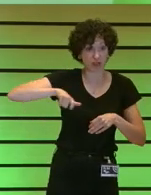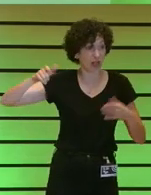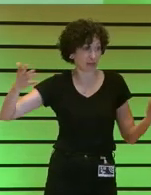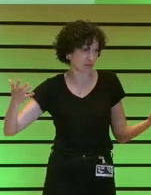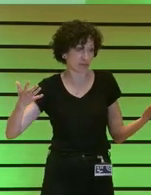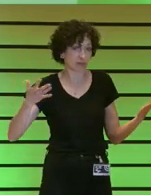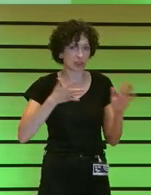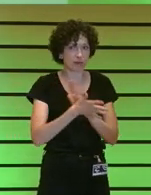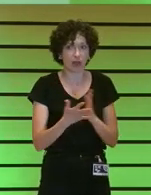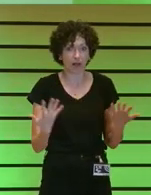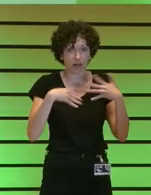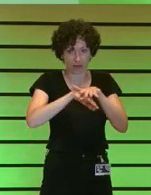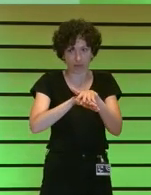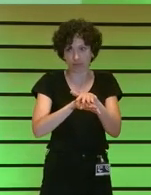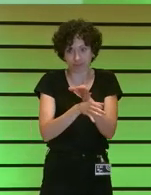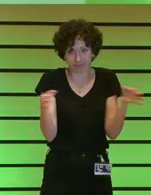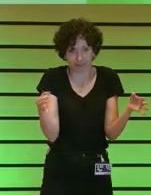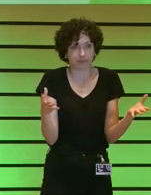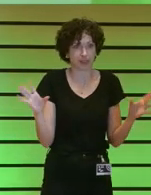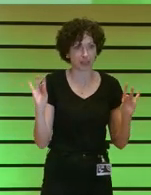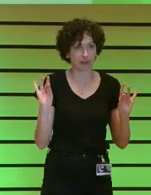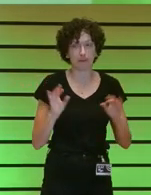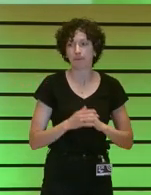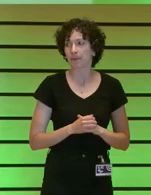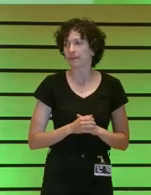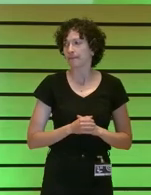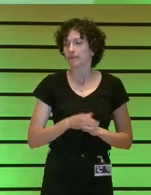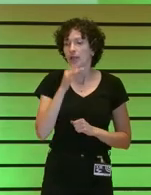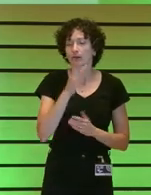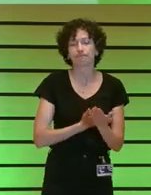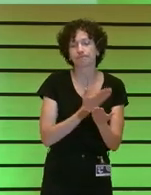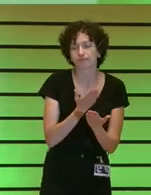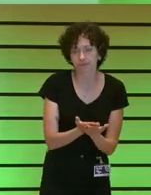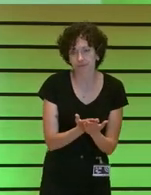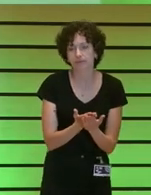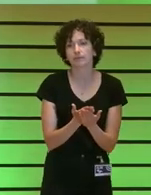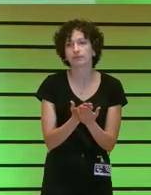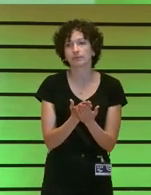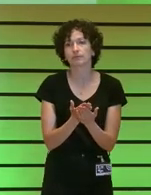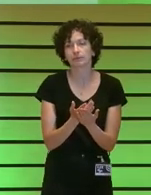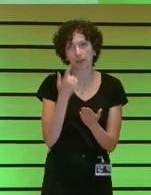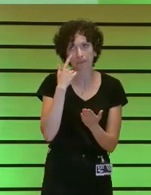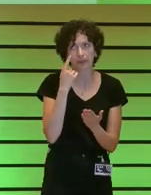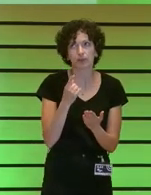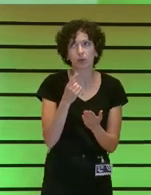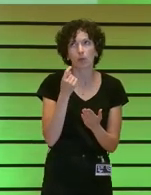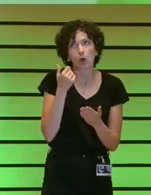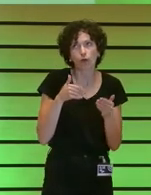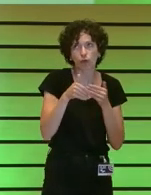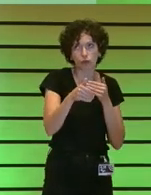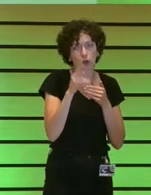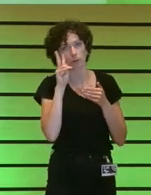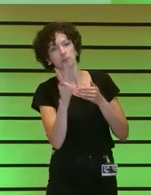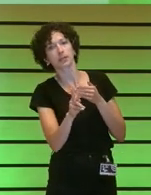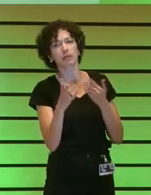vemos que ese encaje es a la medida ahora te vamos a pedir que hagamos un ejercicio de mirar un poco al futuro pensemos